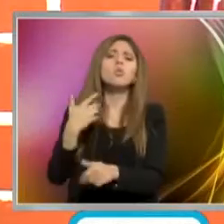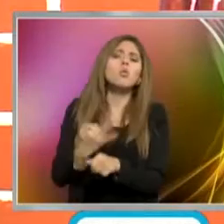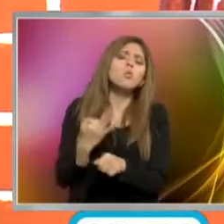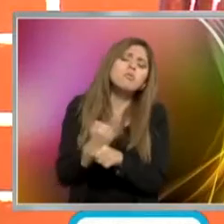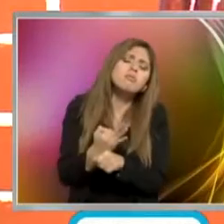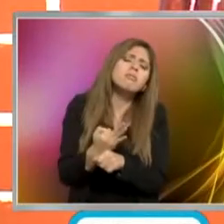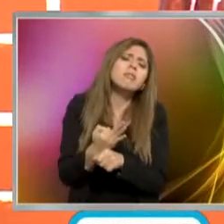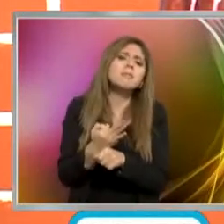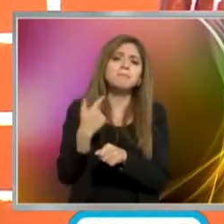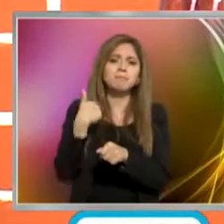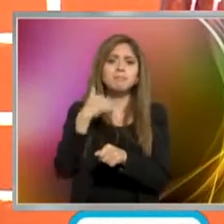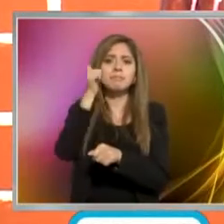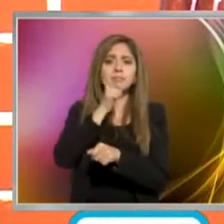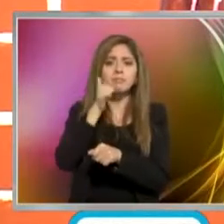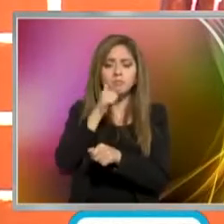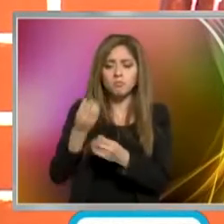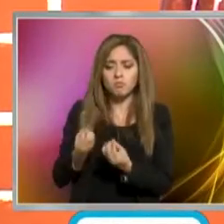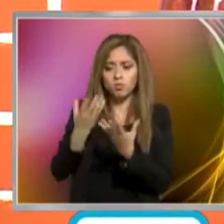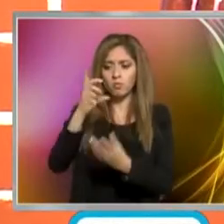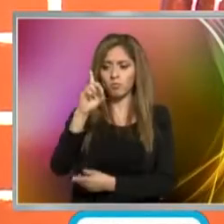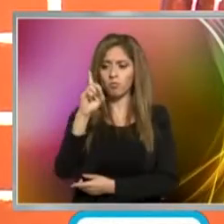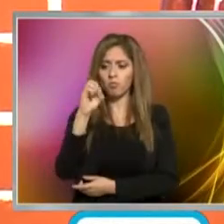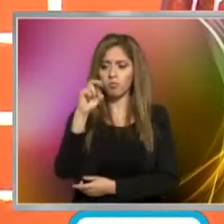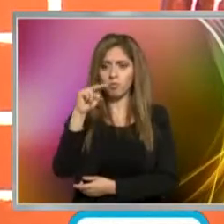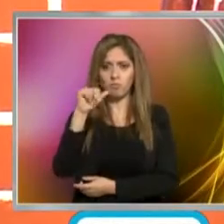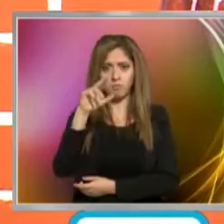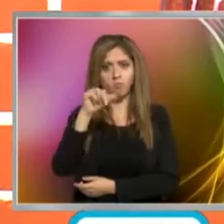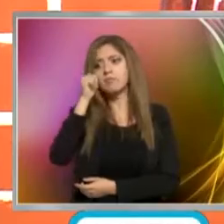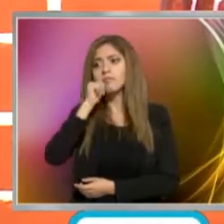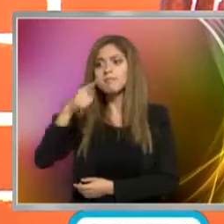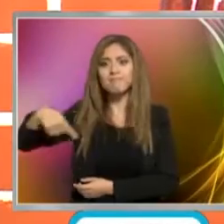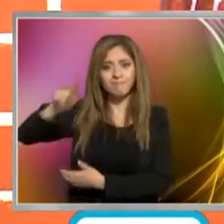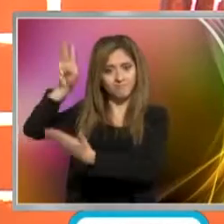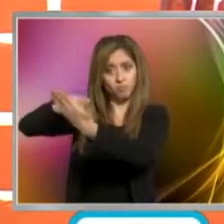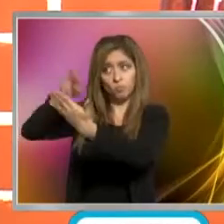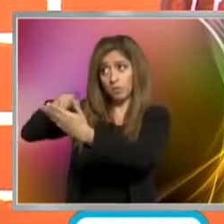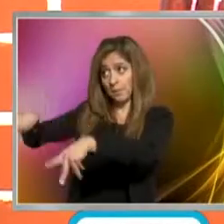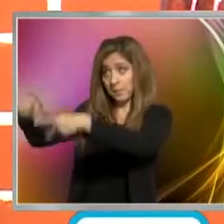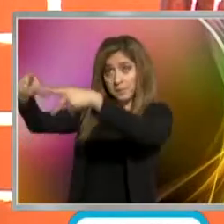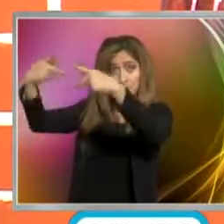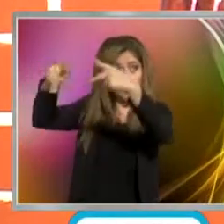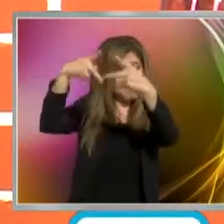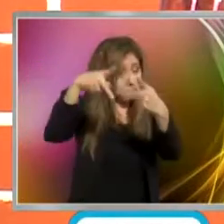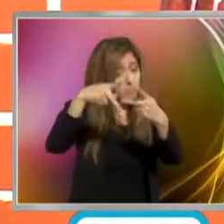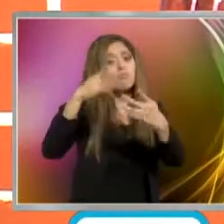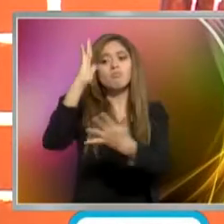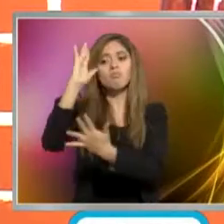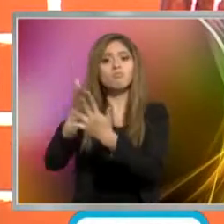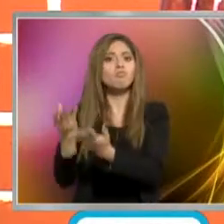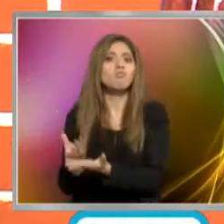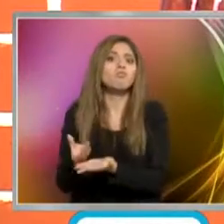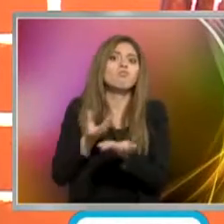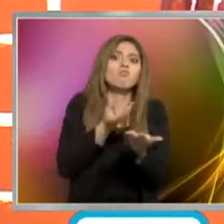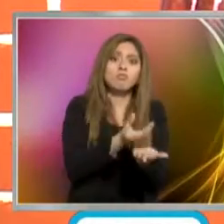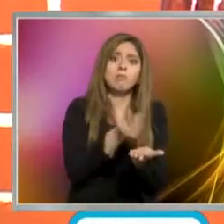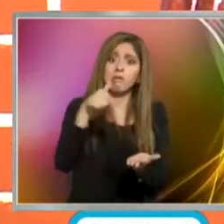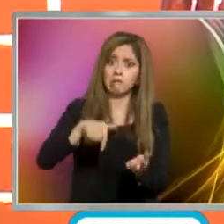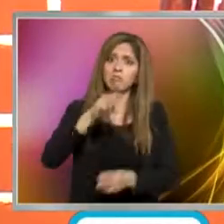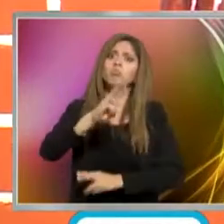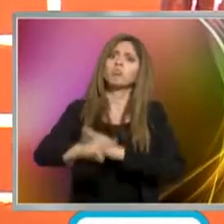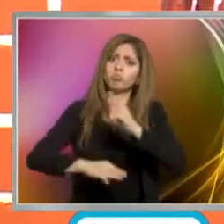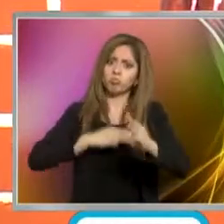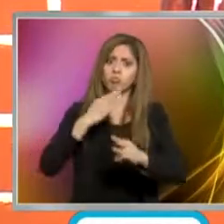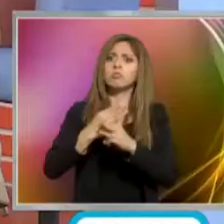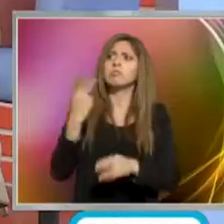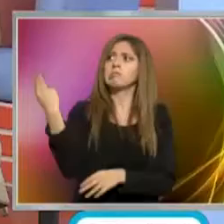hago una donación, o sea, sí. Todas las artistas hacemos una donación de la venta de nuestras obras, ya que el mundo, la realidad es que necesita también que vea